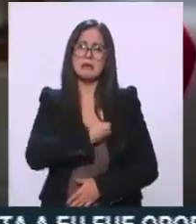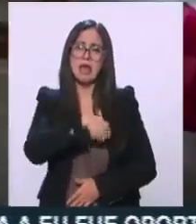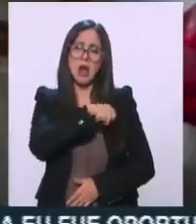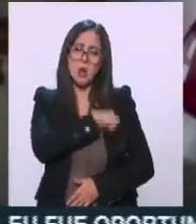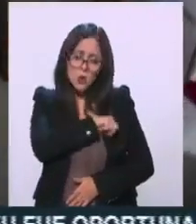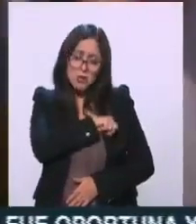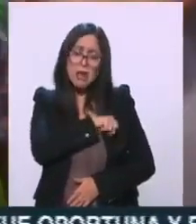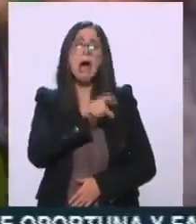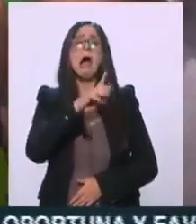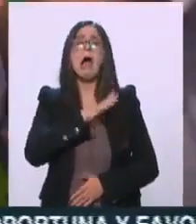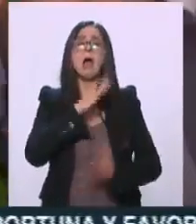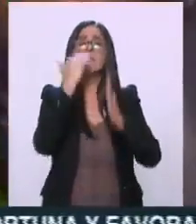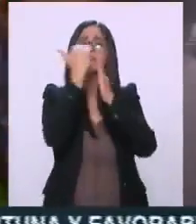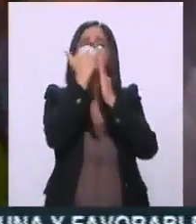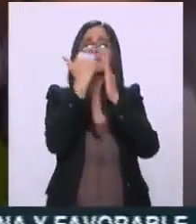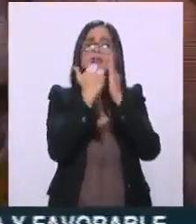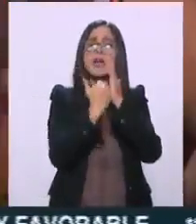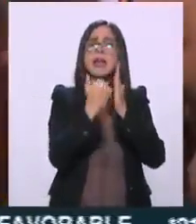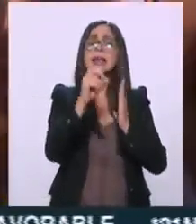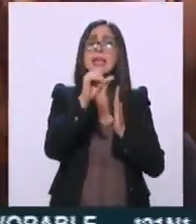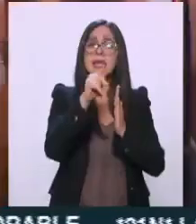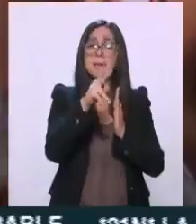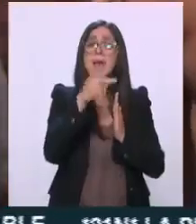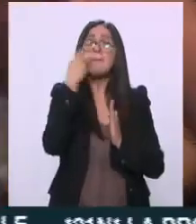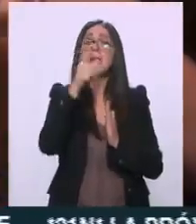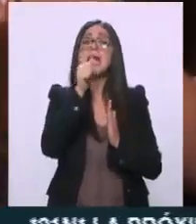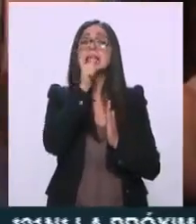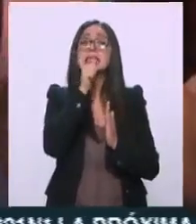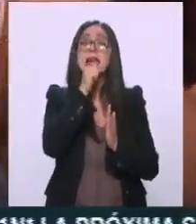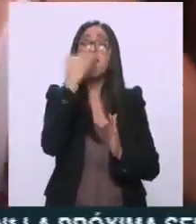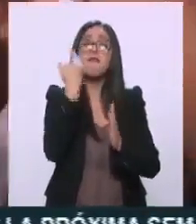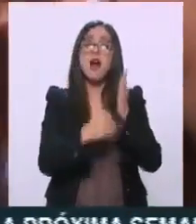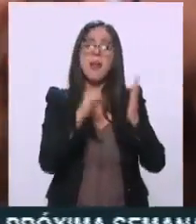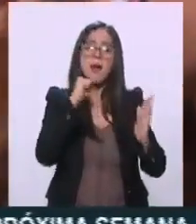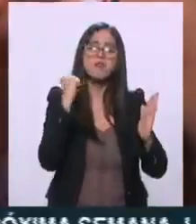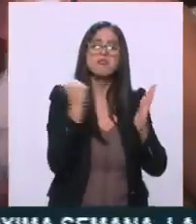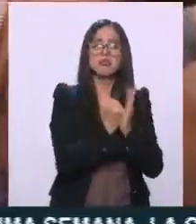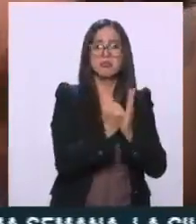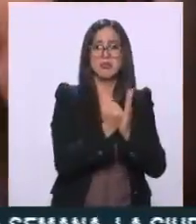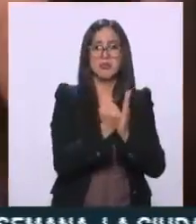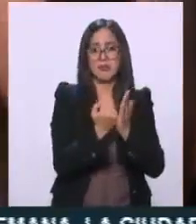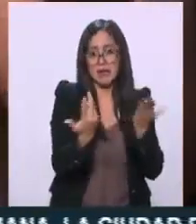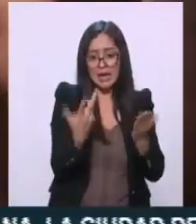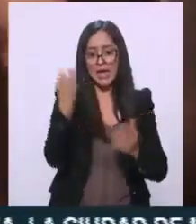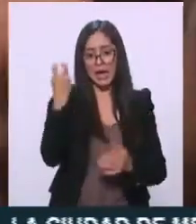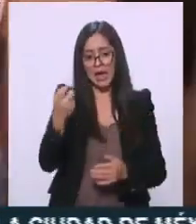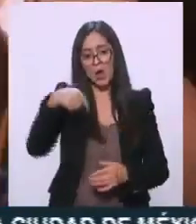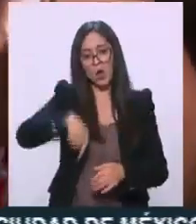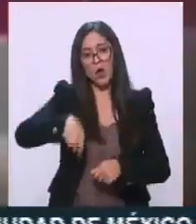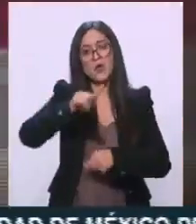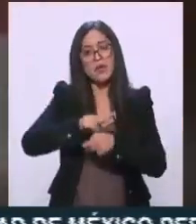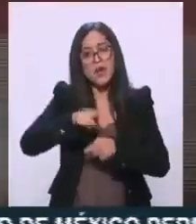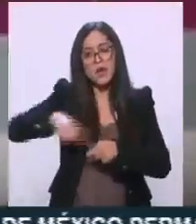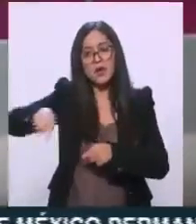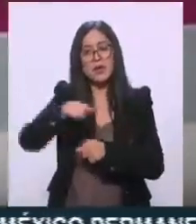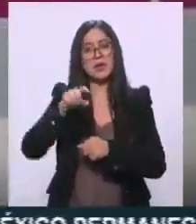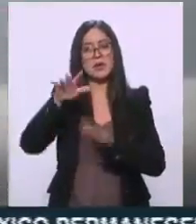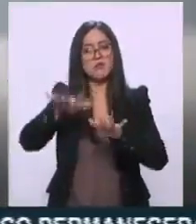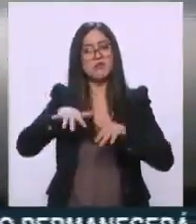Ya hay un proyecto de dictamen, pero no ha sido avalado el dictamen como lo logramos nosotros el día de hoy en sesión de Comisiones